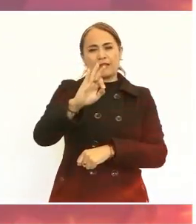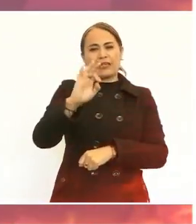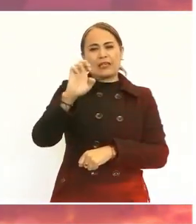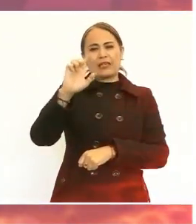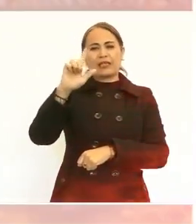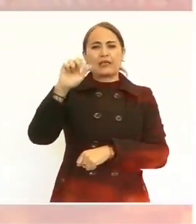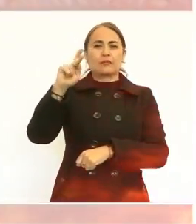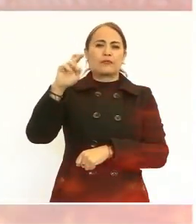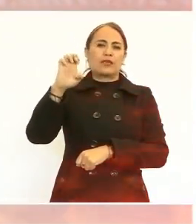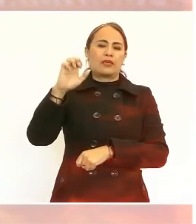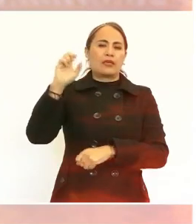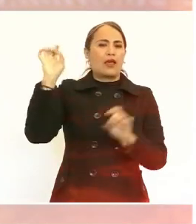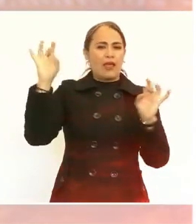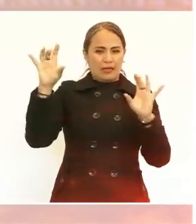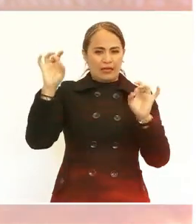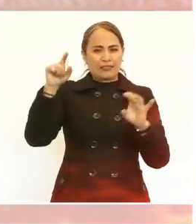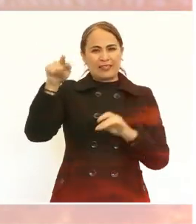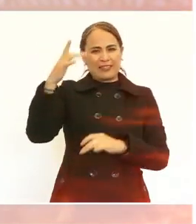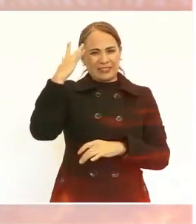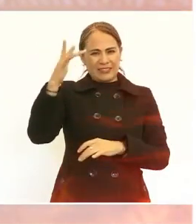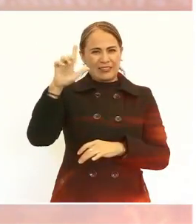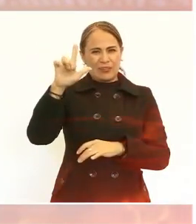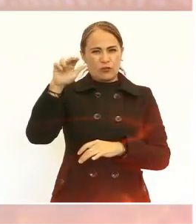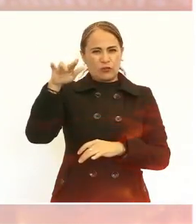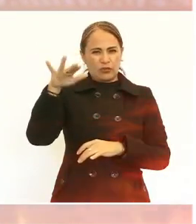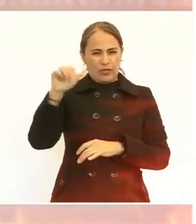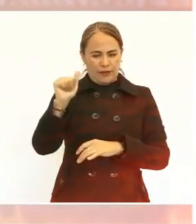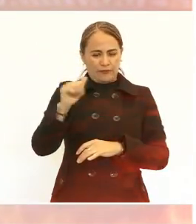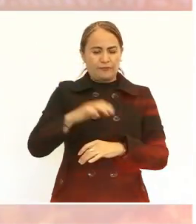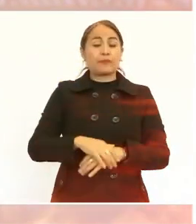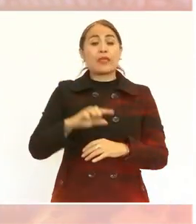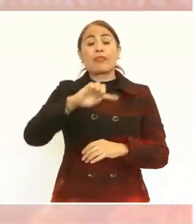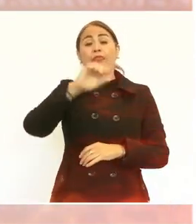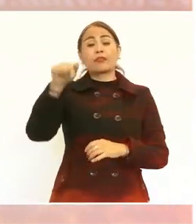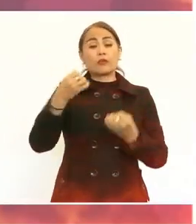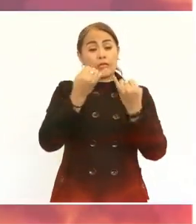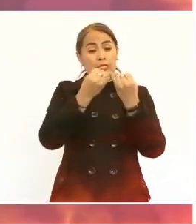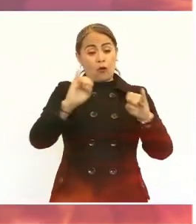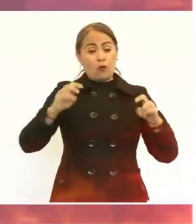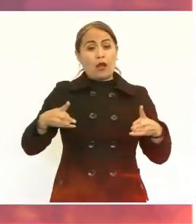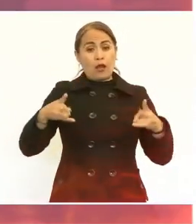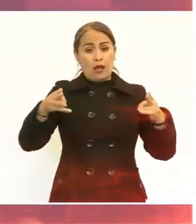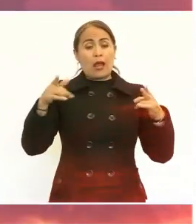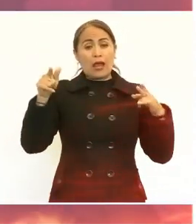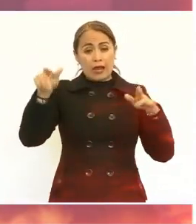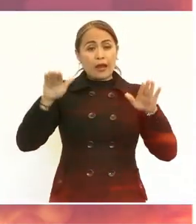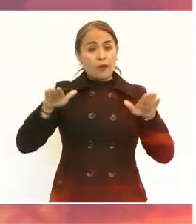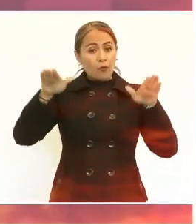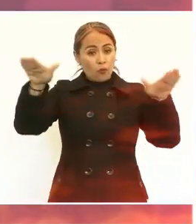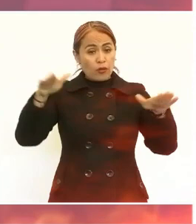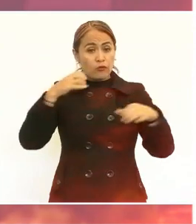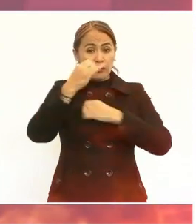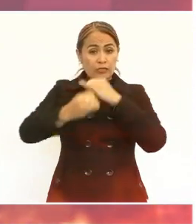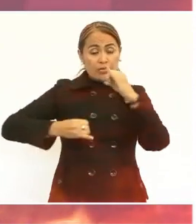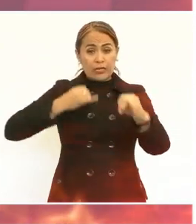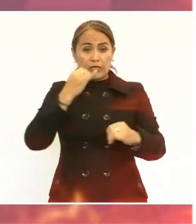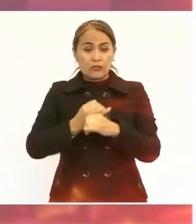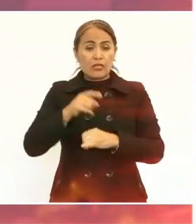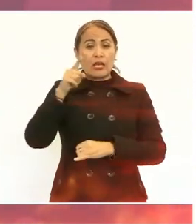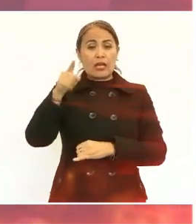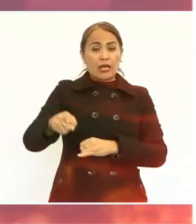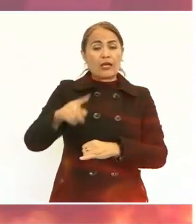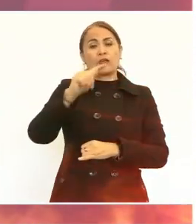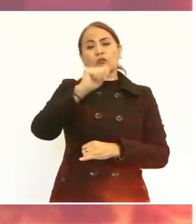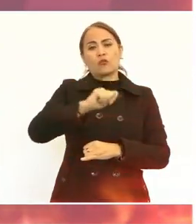que no están militarizando al país. No, que va, para nada, no hay militarización. Nada más los militares tienen